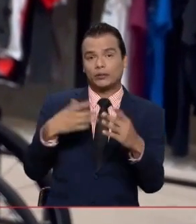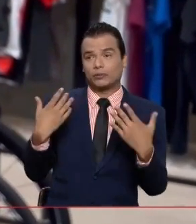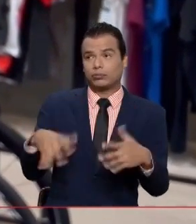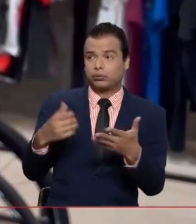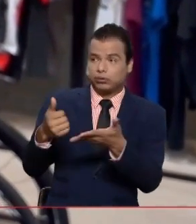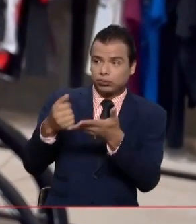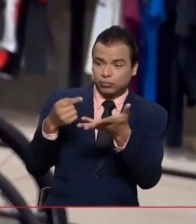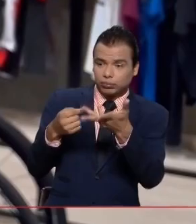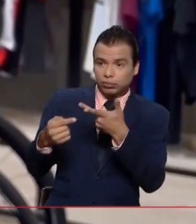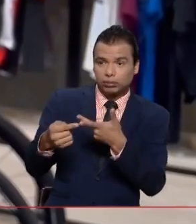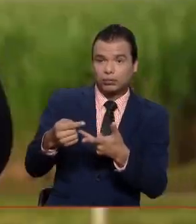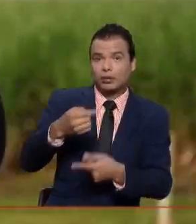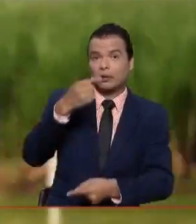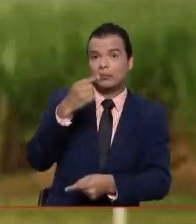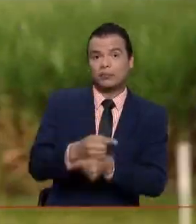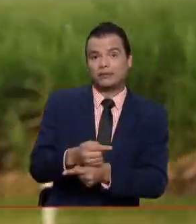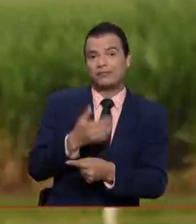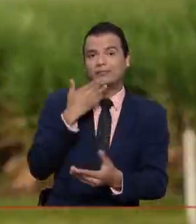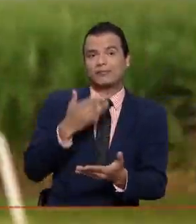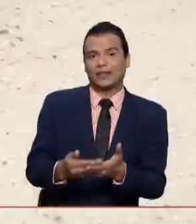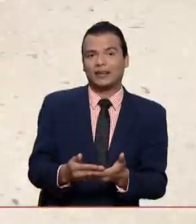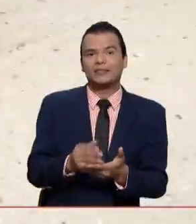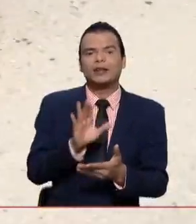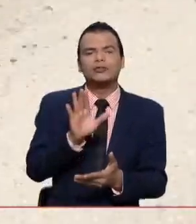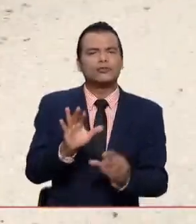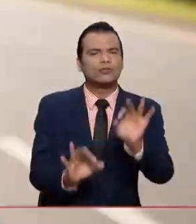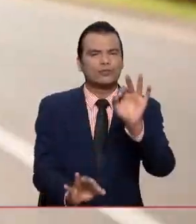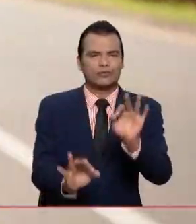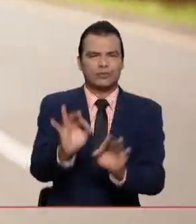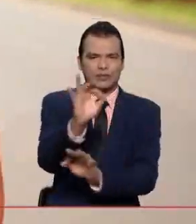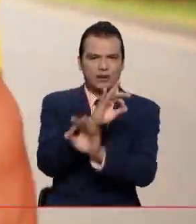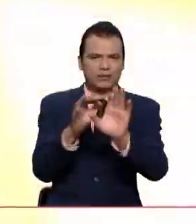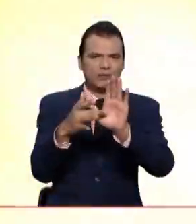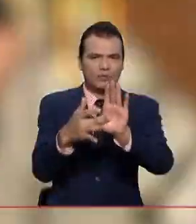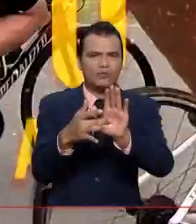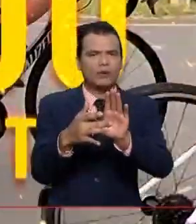hacer este evento realidad. El canal Telepacífico